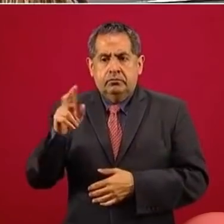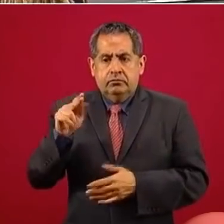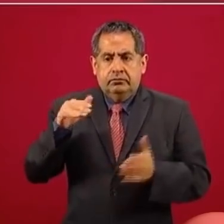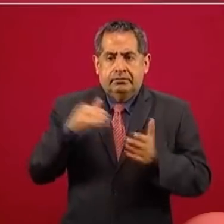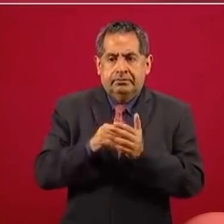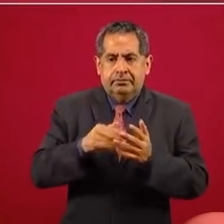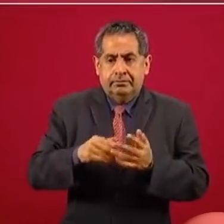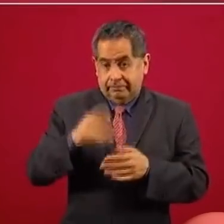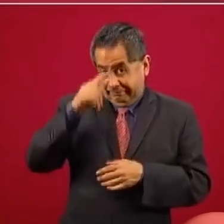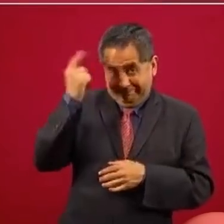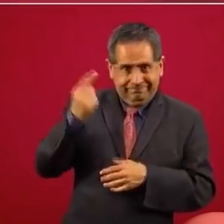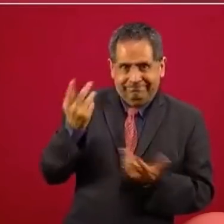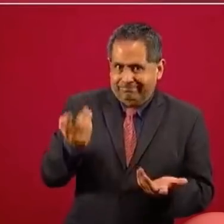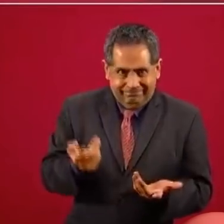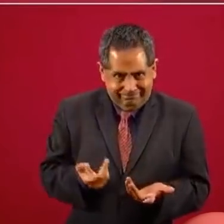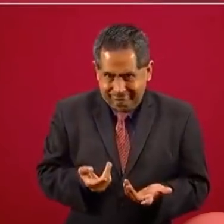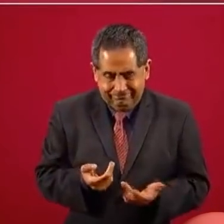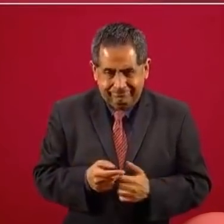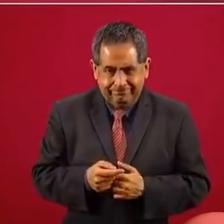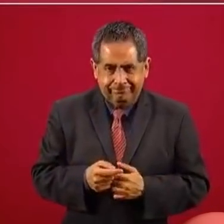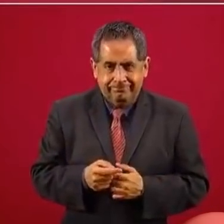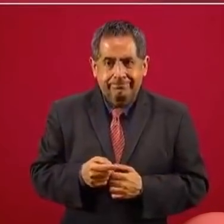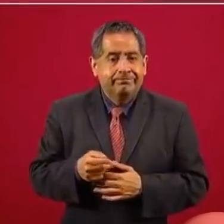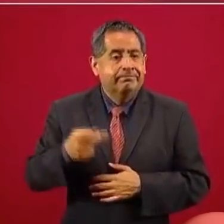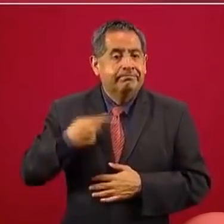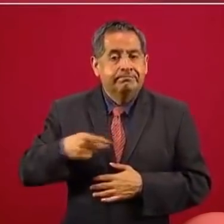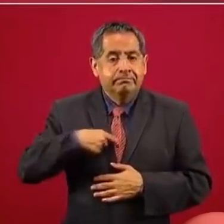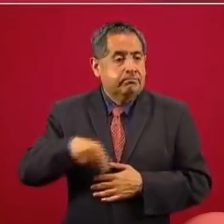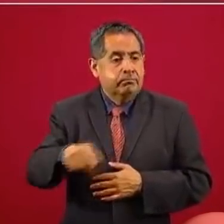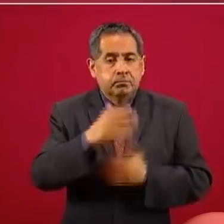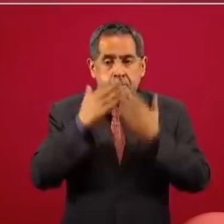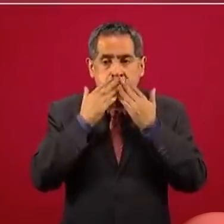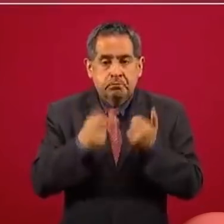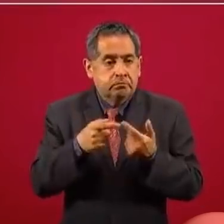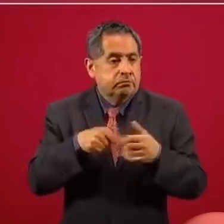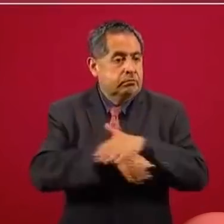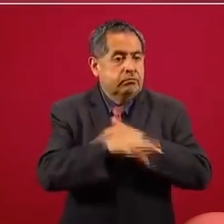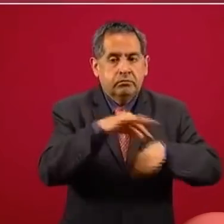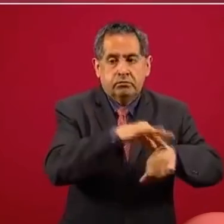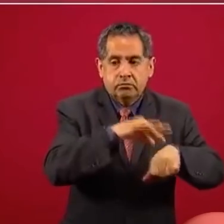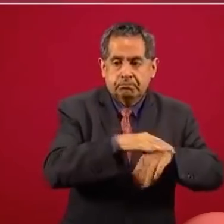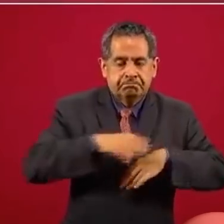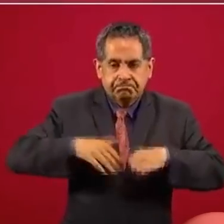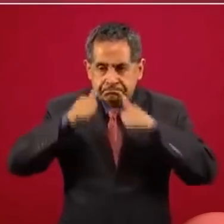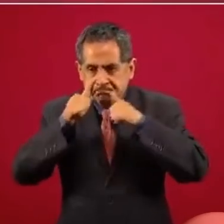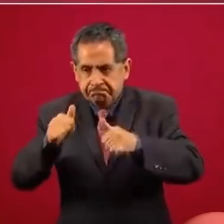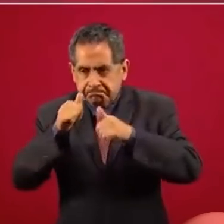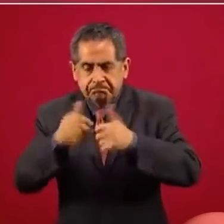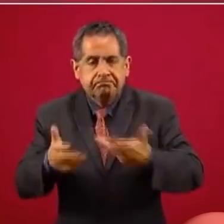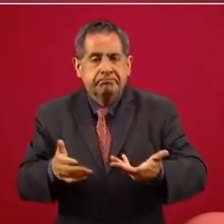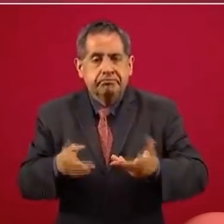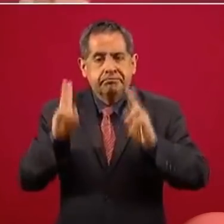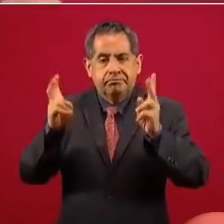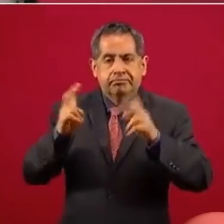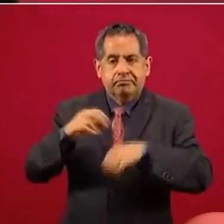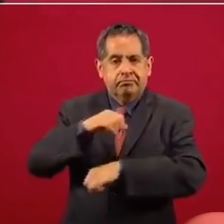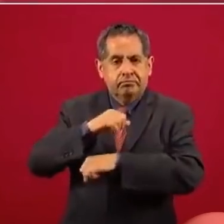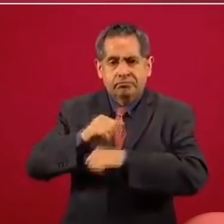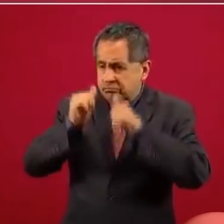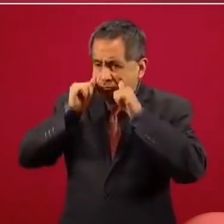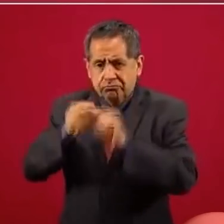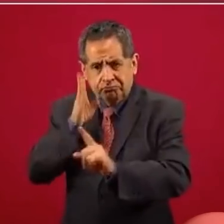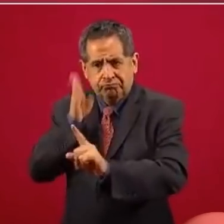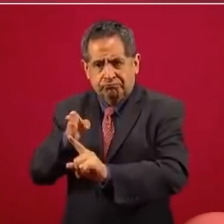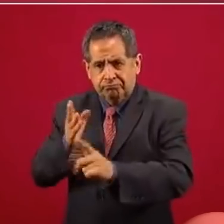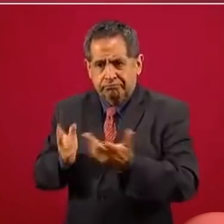480,000 se dice fácil. Son personas que no tienen acceso a servicios médicos. Por eso le llamamos atención directa, porque tenemos